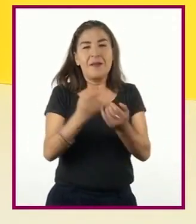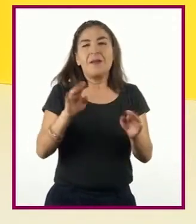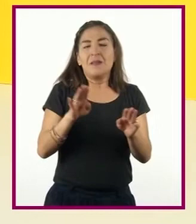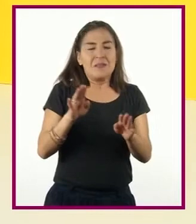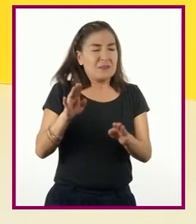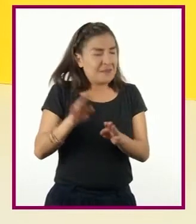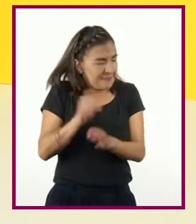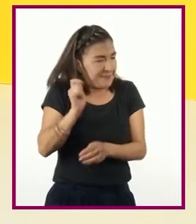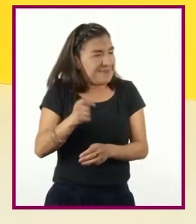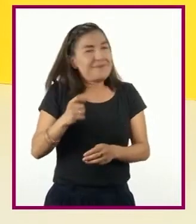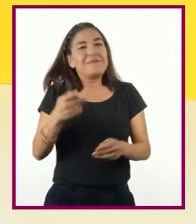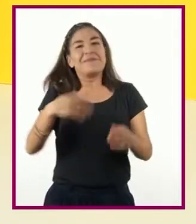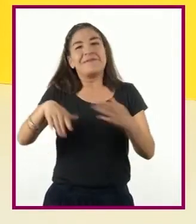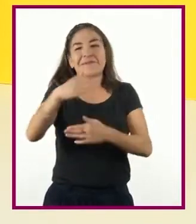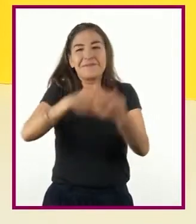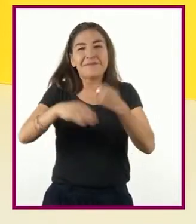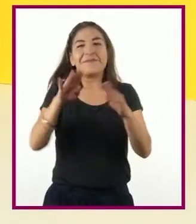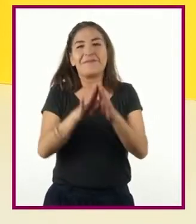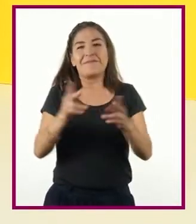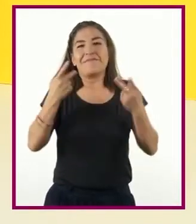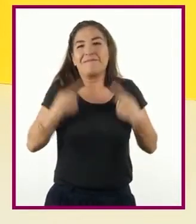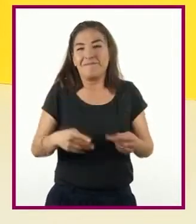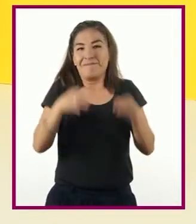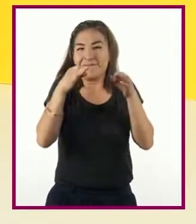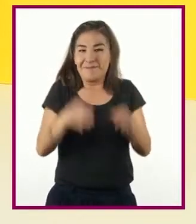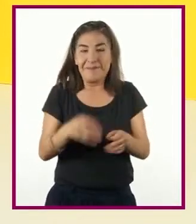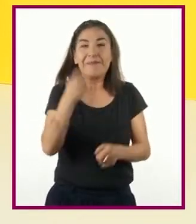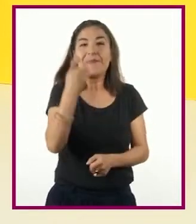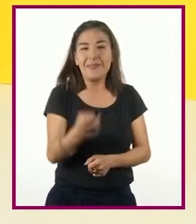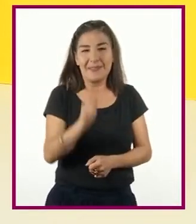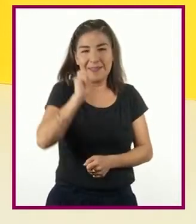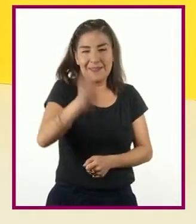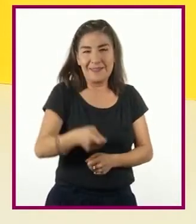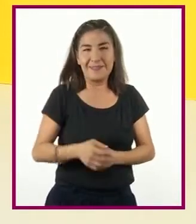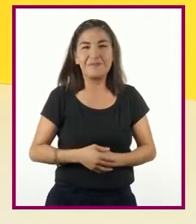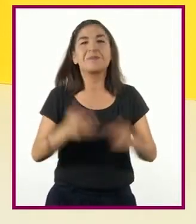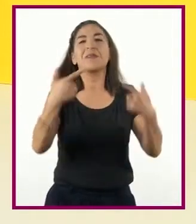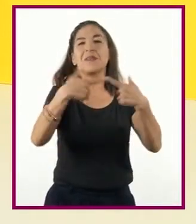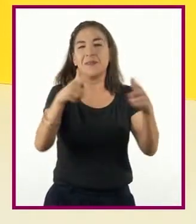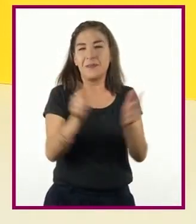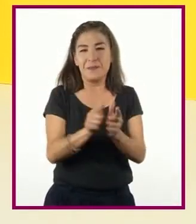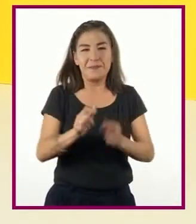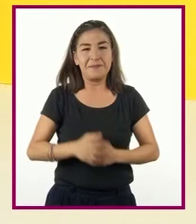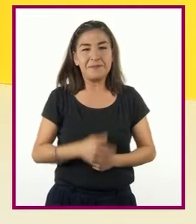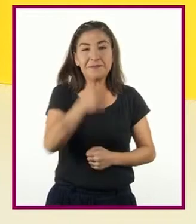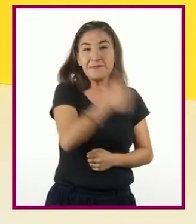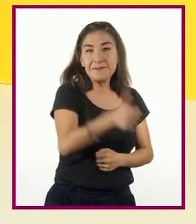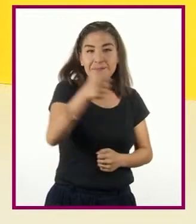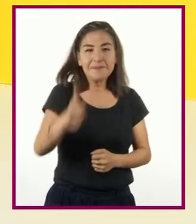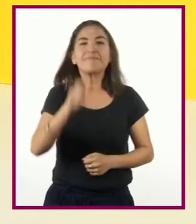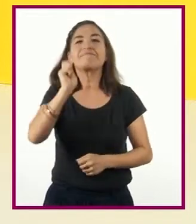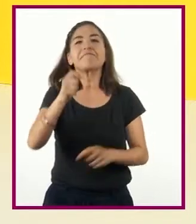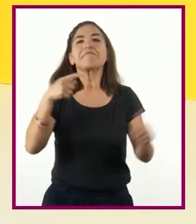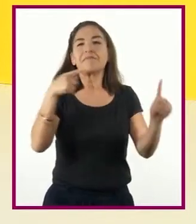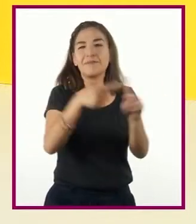cuenten o no con una estructura formal, todos ellos son considerados grupos y cada uno tiene un